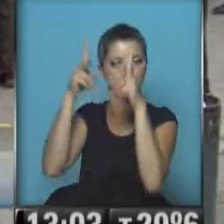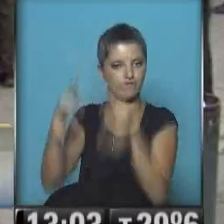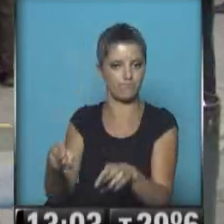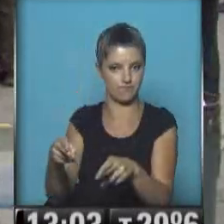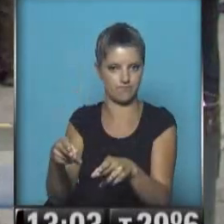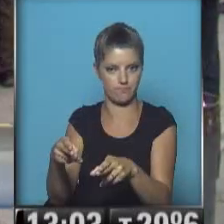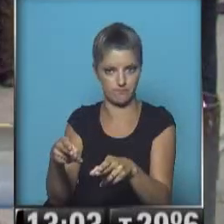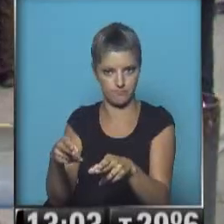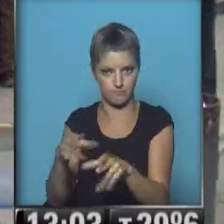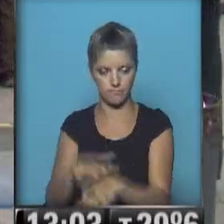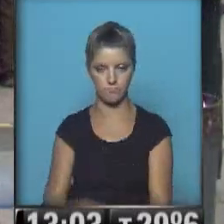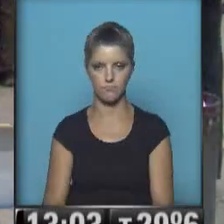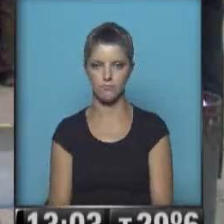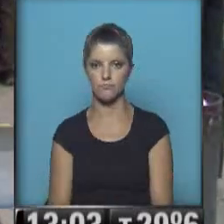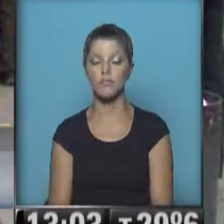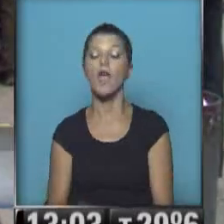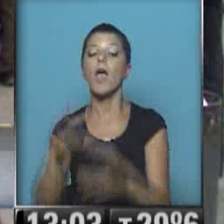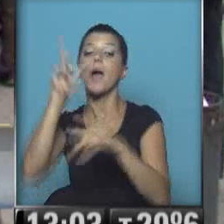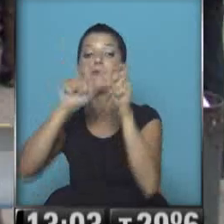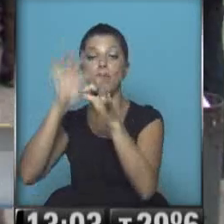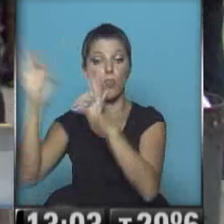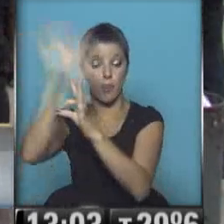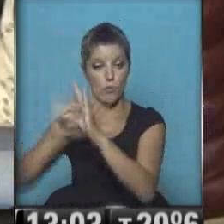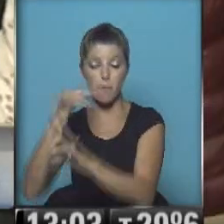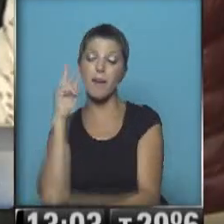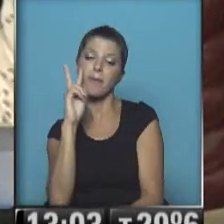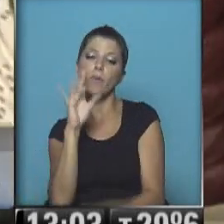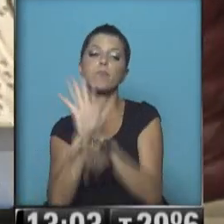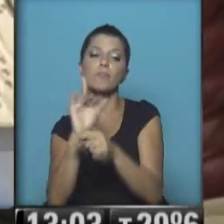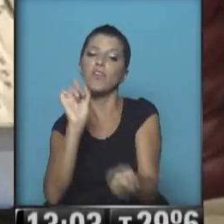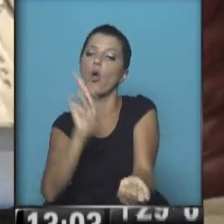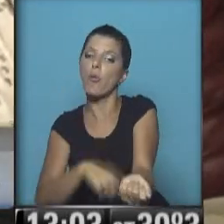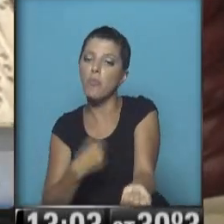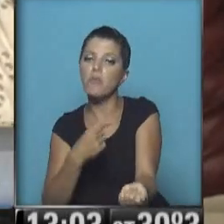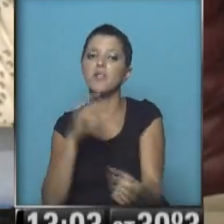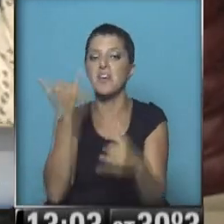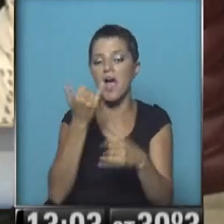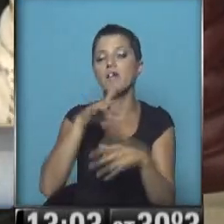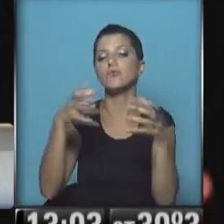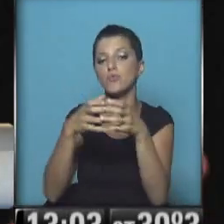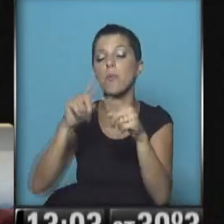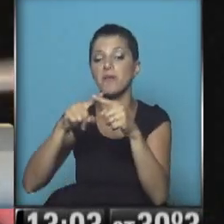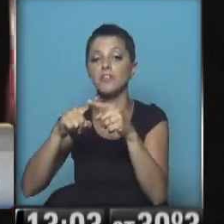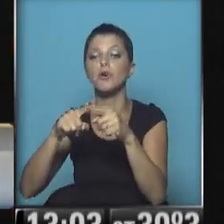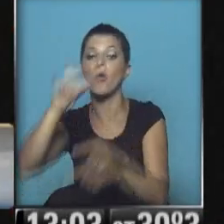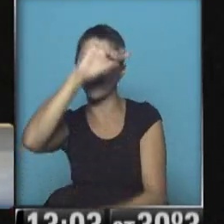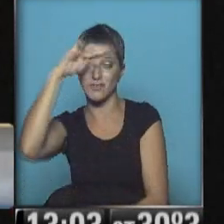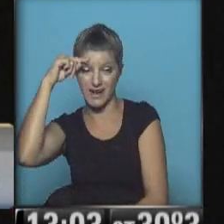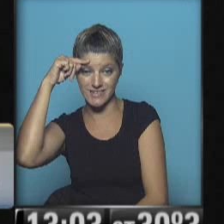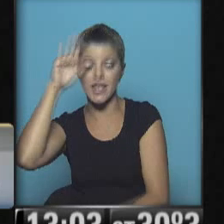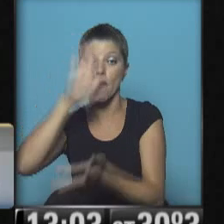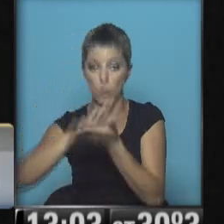expulsarlos. Los europeos ya ven con normalidad la existencia de estas nuevas fuerzas nacionalistas